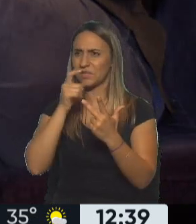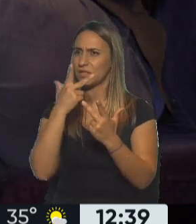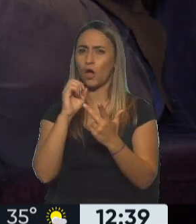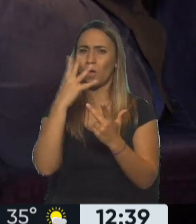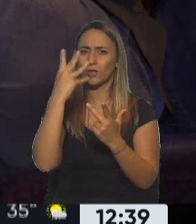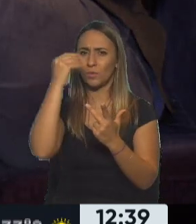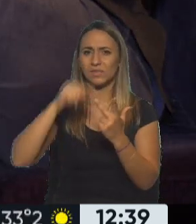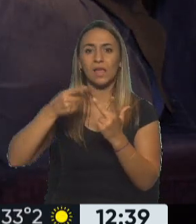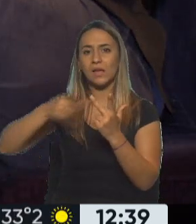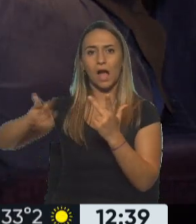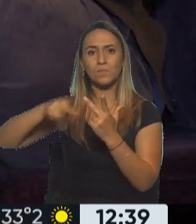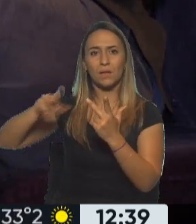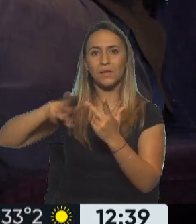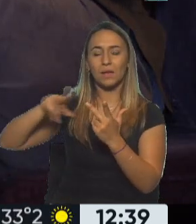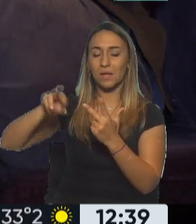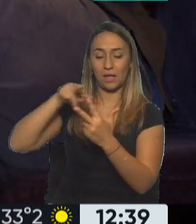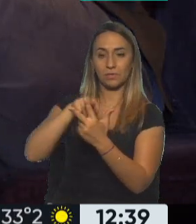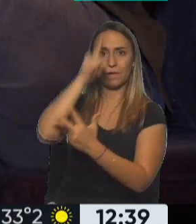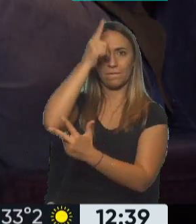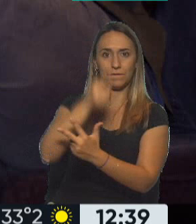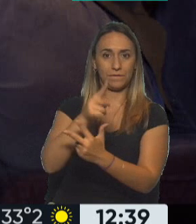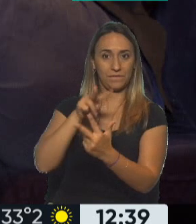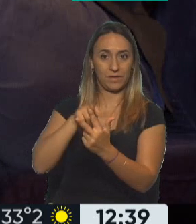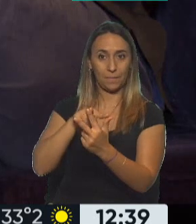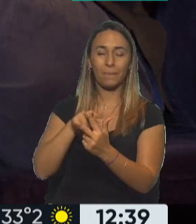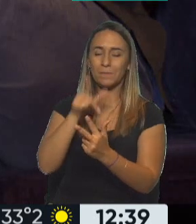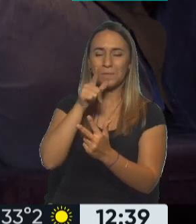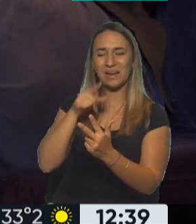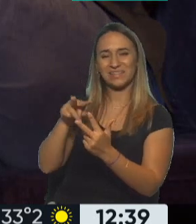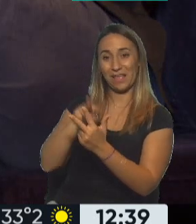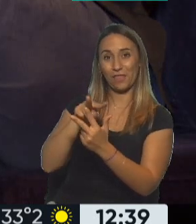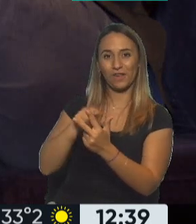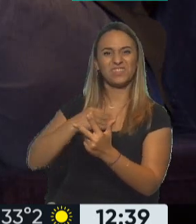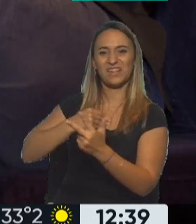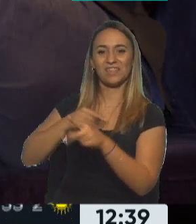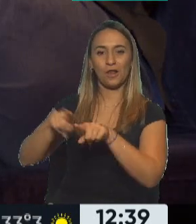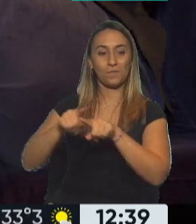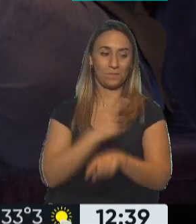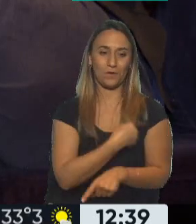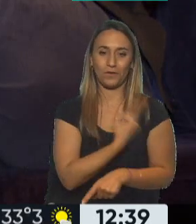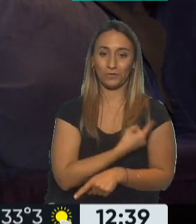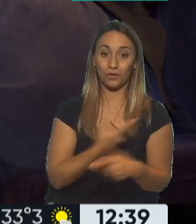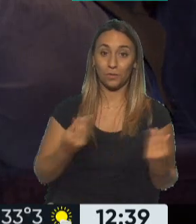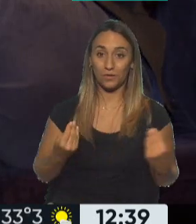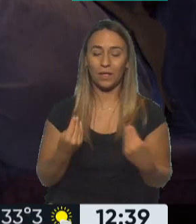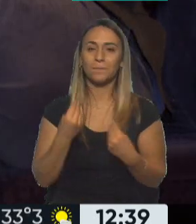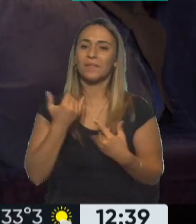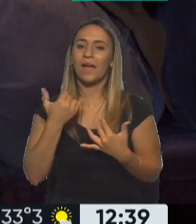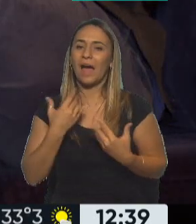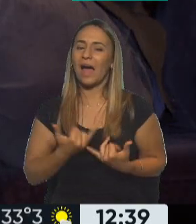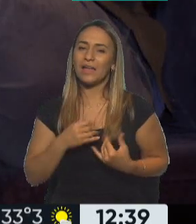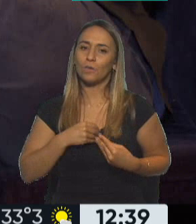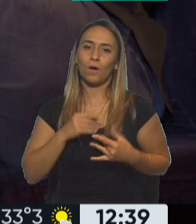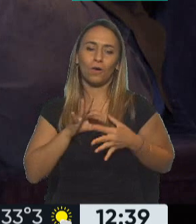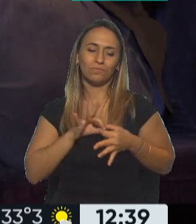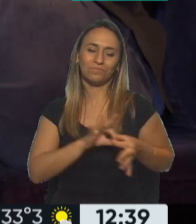veces. Y yo creo que a ellos les pasa lo mismo que nos pasa, que descubrimos que nos pasa a nosotros, que es que hay una especie de romance de